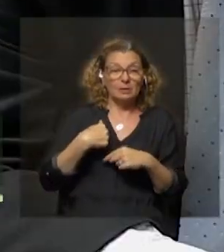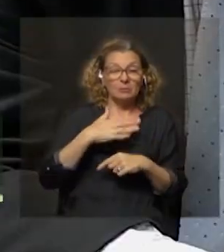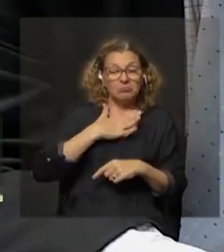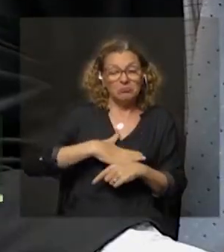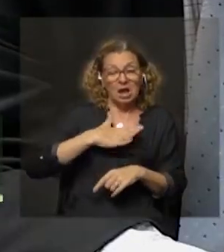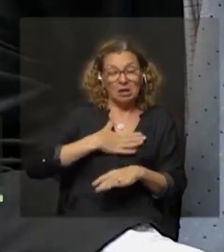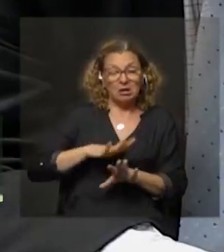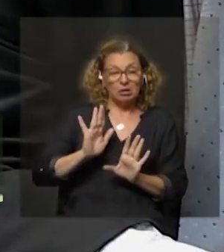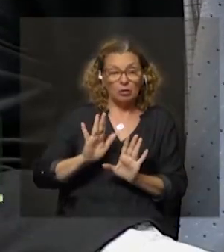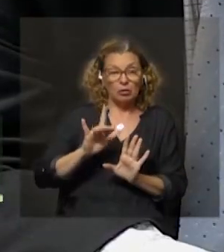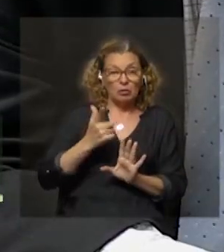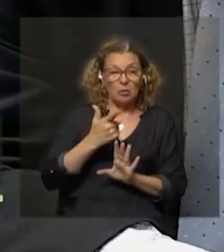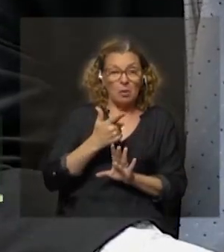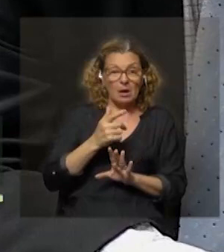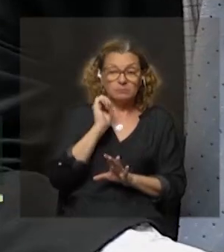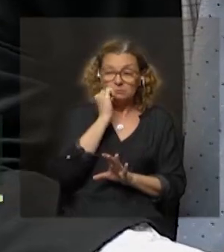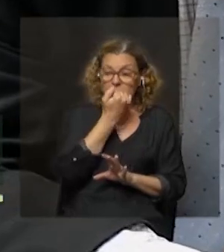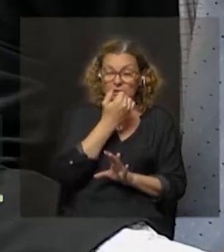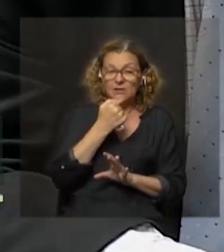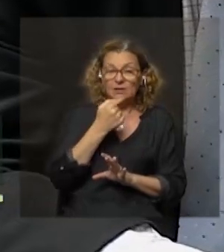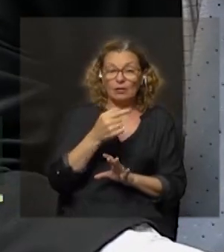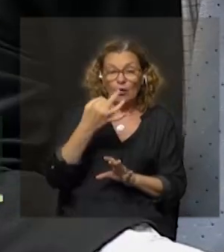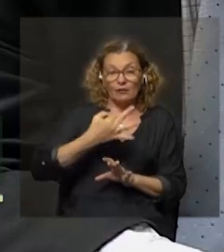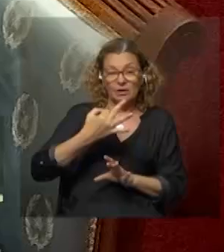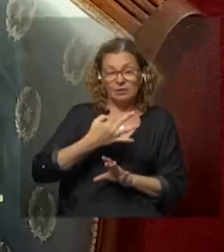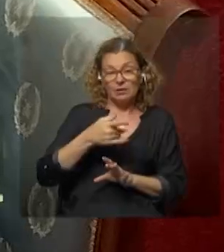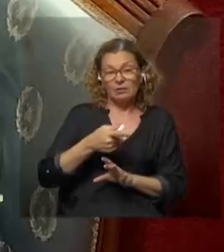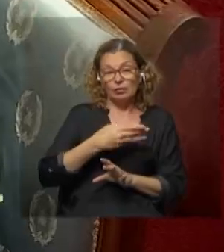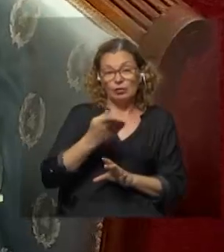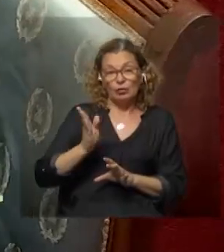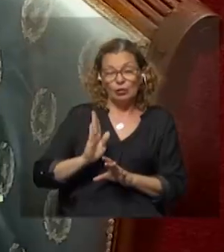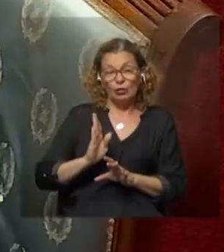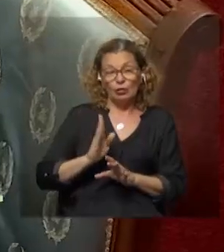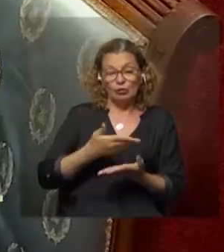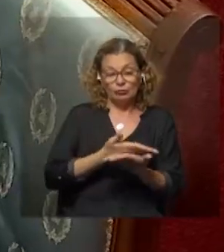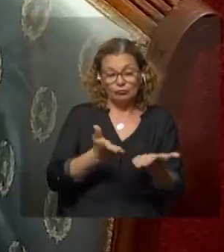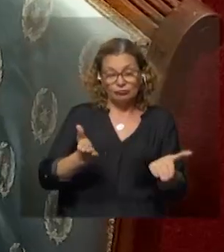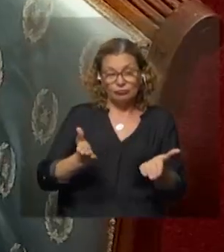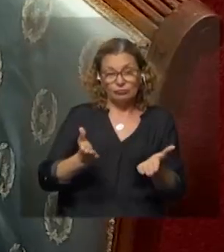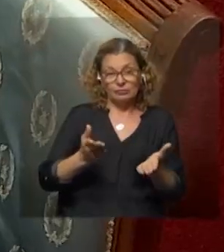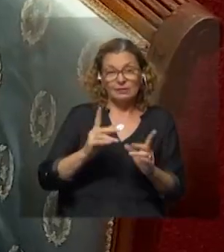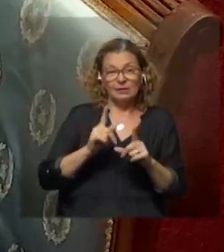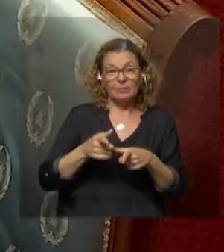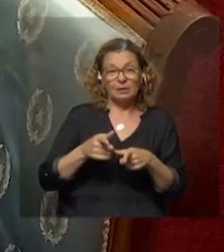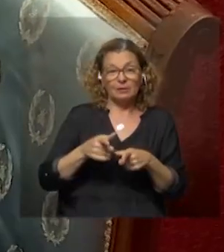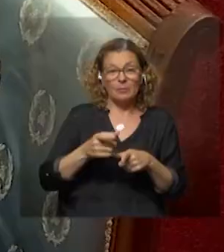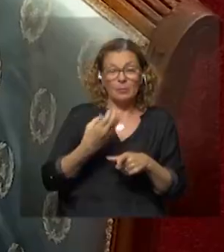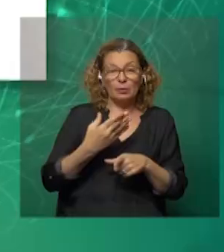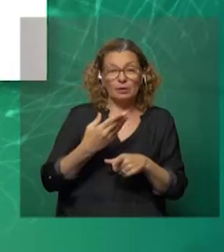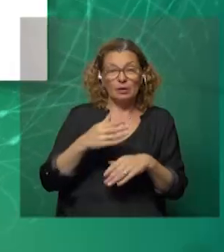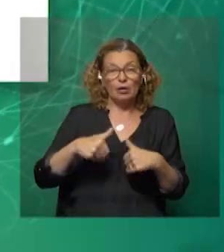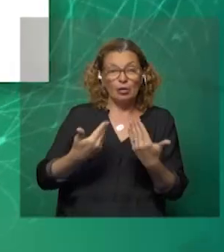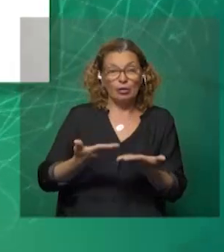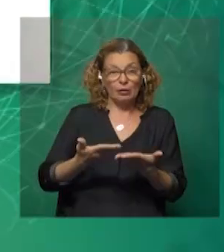la tranquilidad de que no hubo ocultamiento que se dijo la verdad y que están todos los elementos entre otras cosas porque los